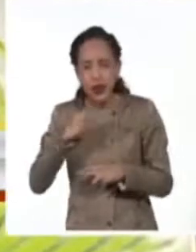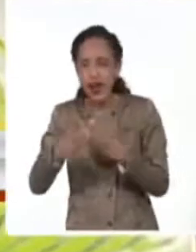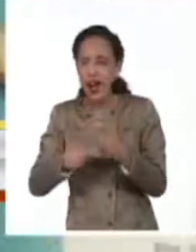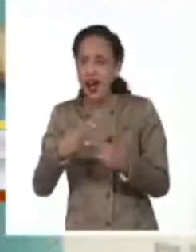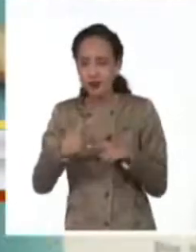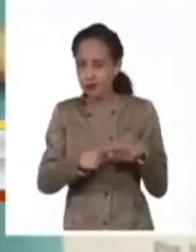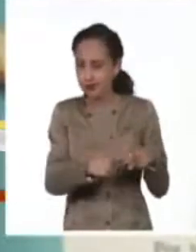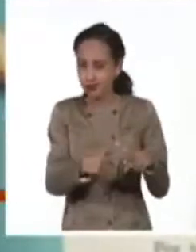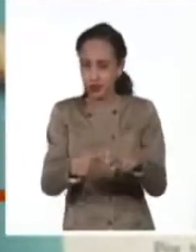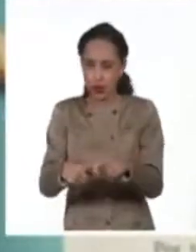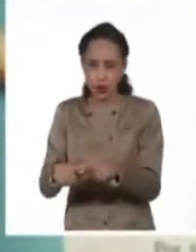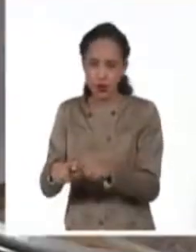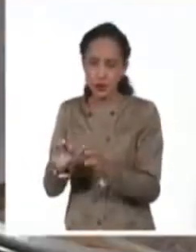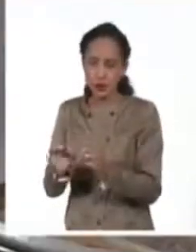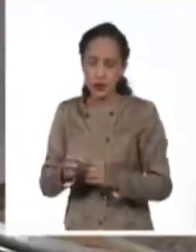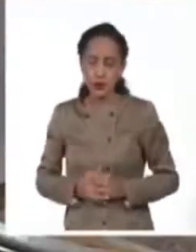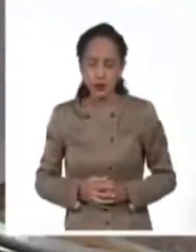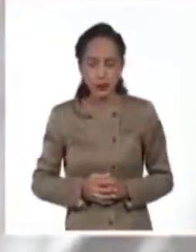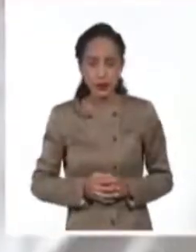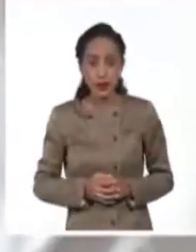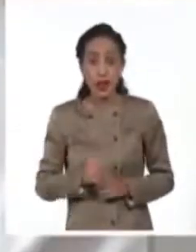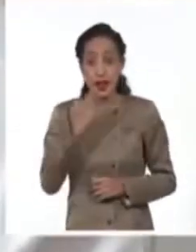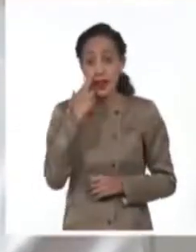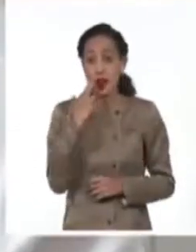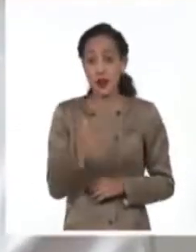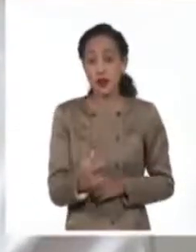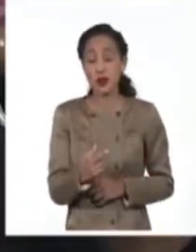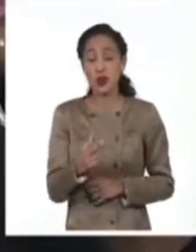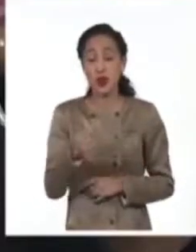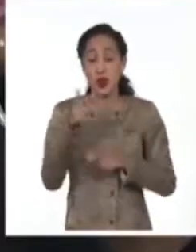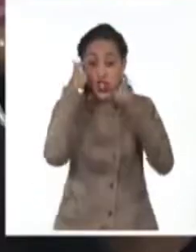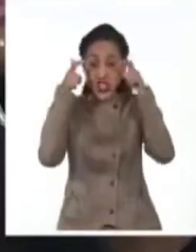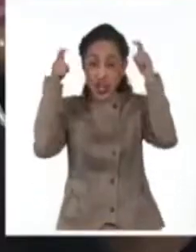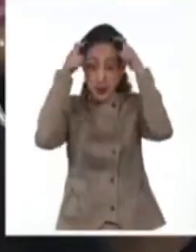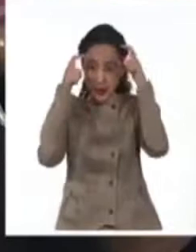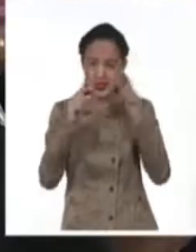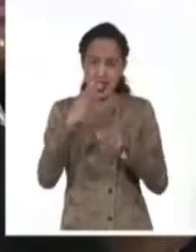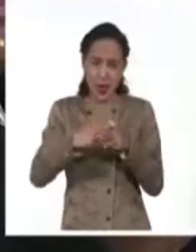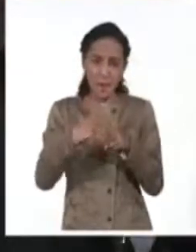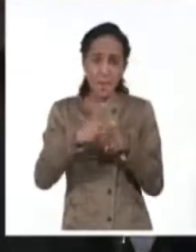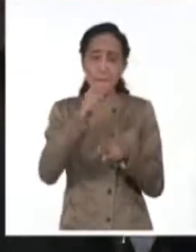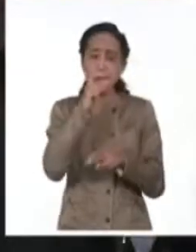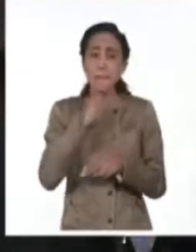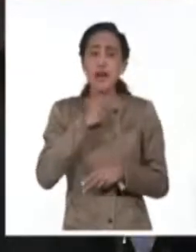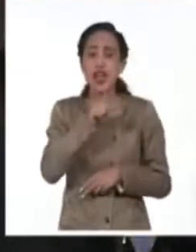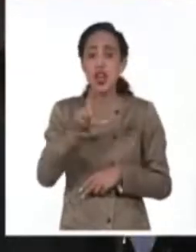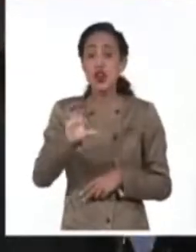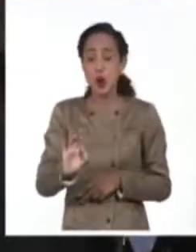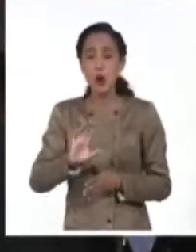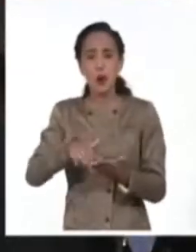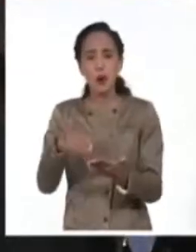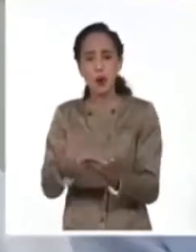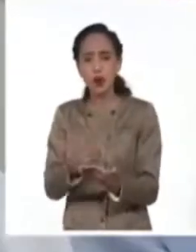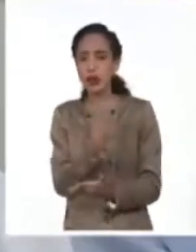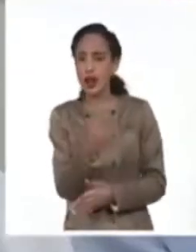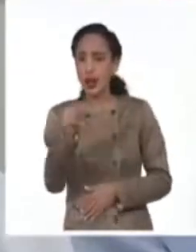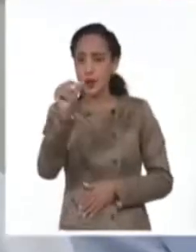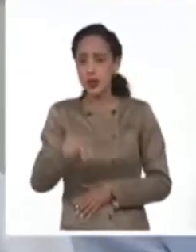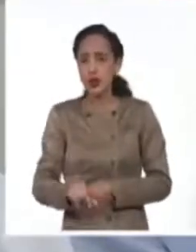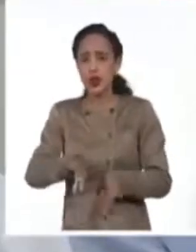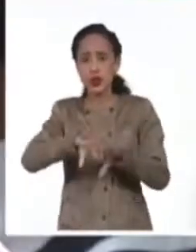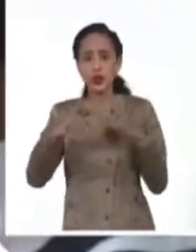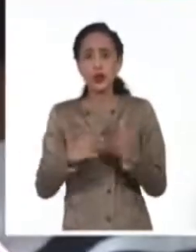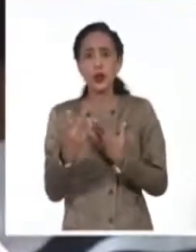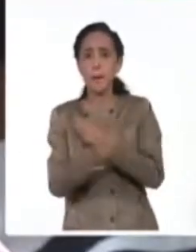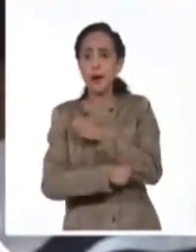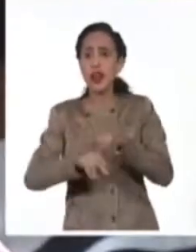originales. La autoría es del reconocido chef Jorge Luis Bello Rodríguez, quien afirmó las propuestas a disposición de los chefs de todo el país y de la familia